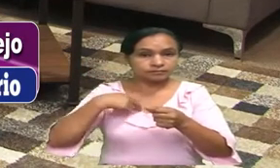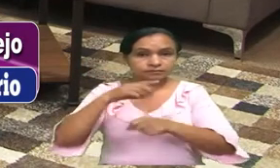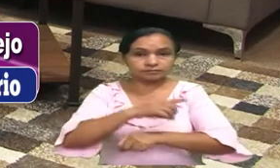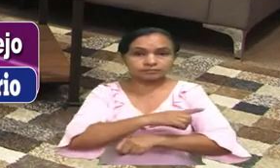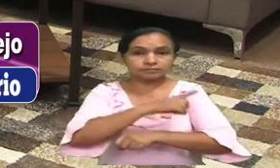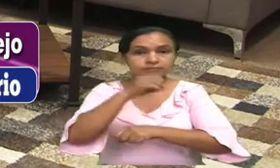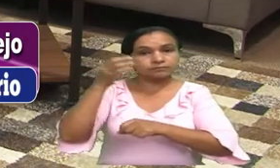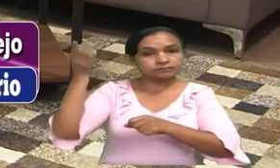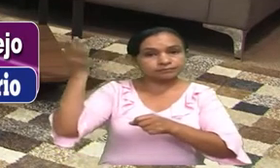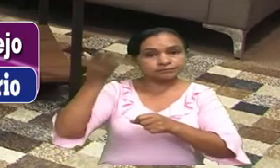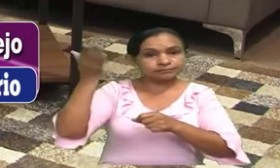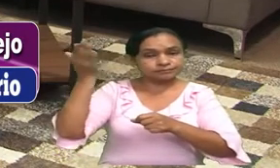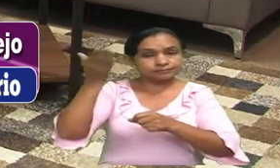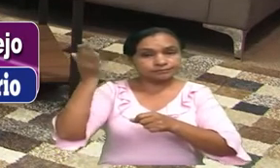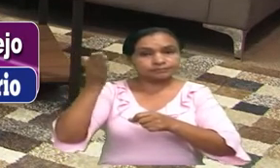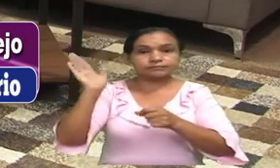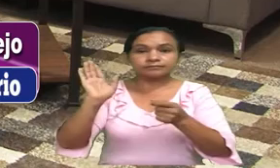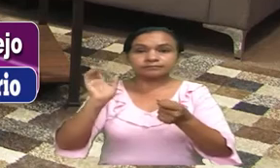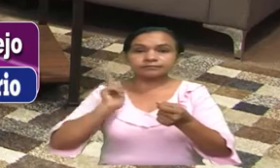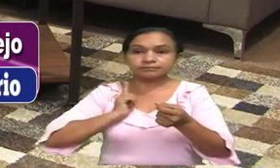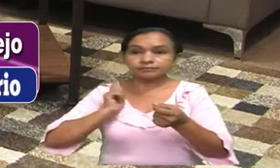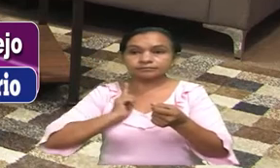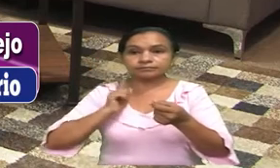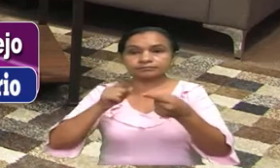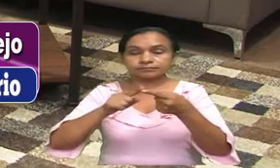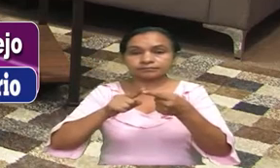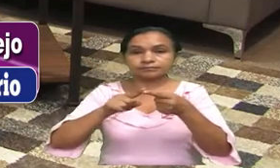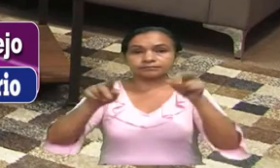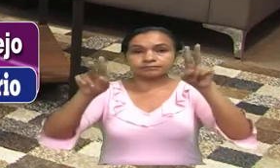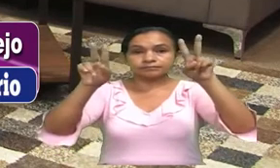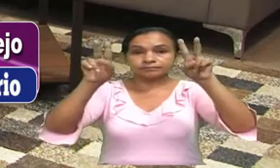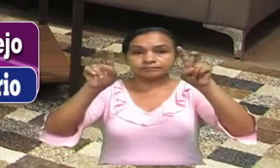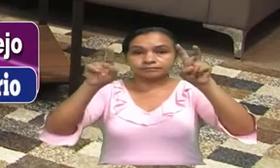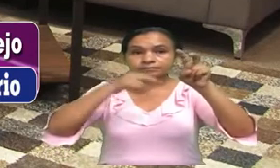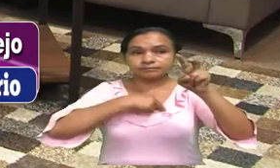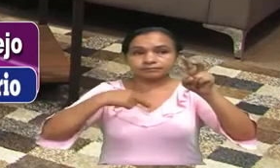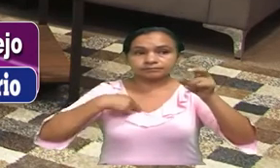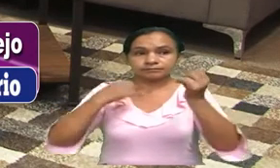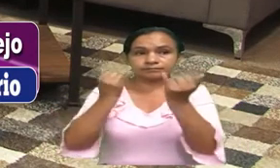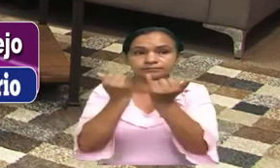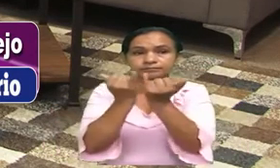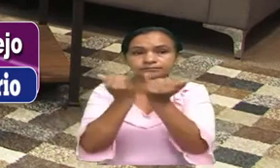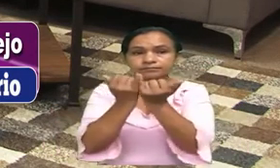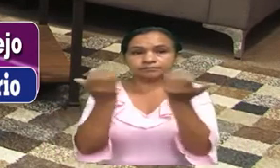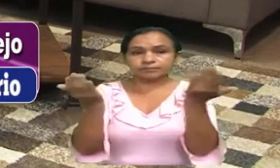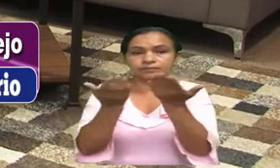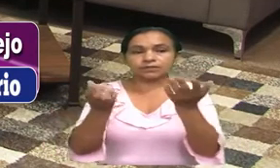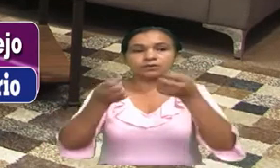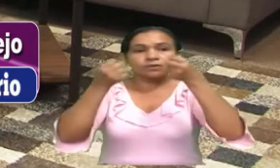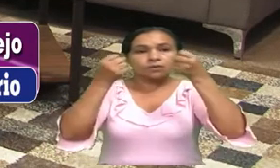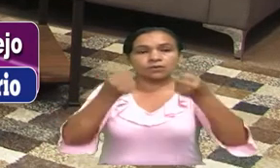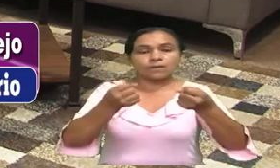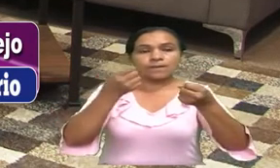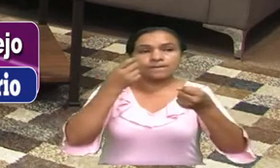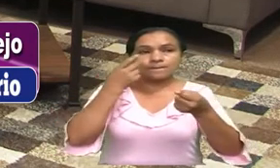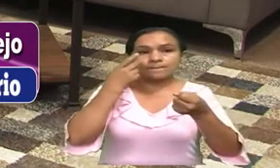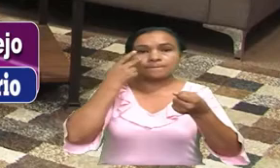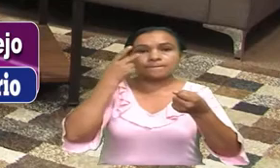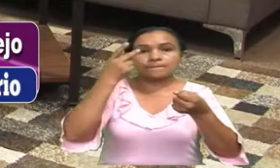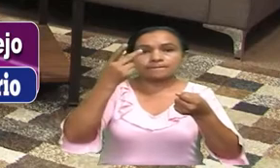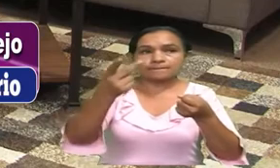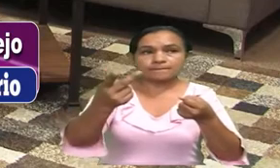solo conferencia, donde vamos a tener ese marco general de una visión